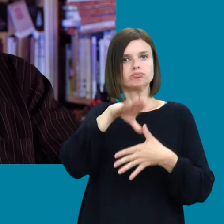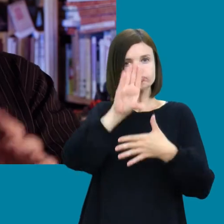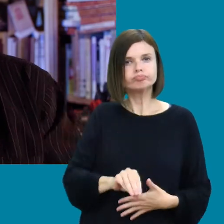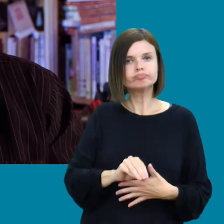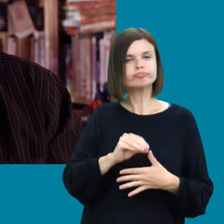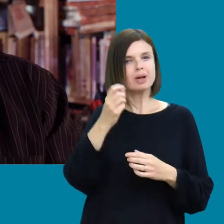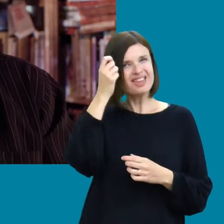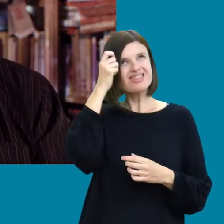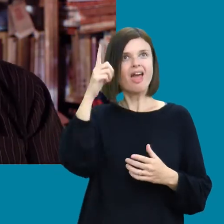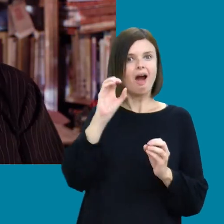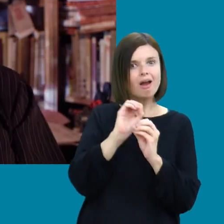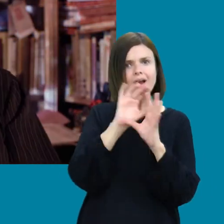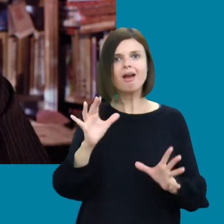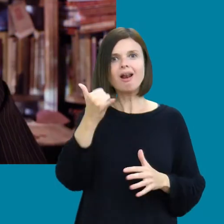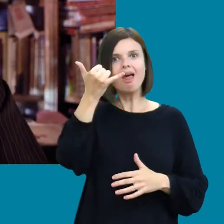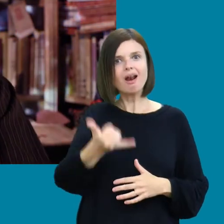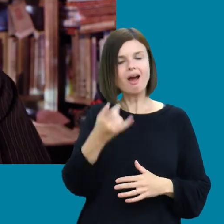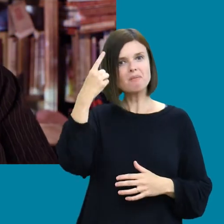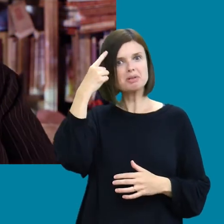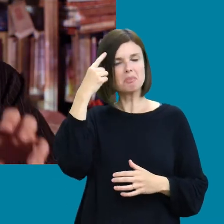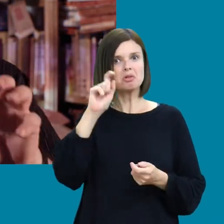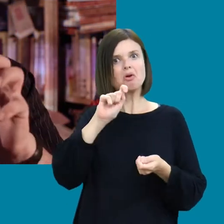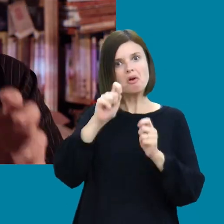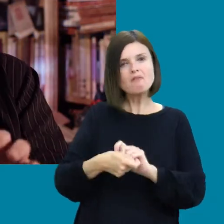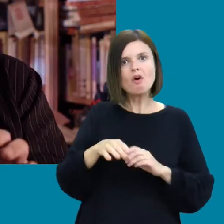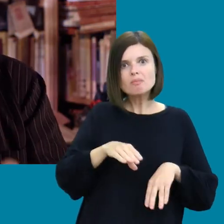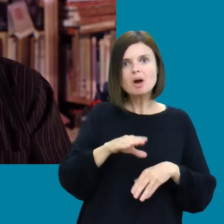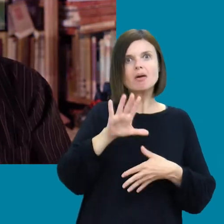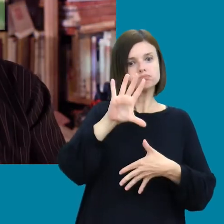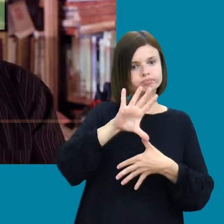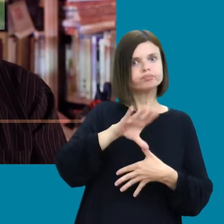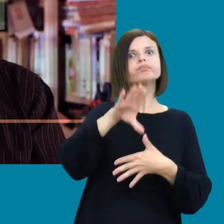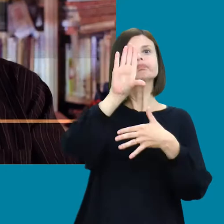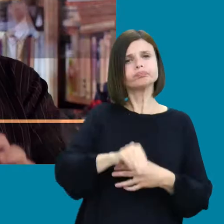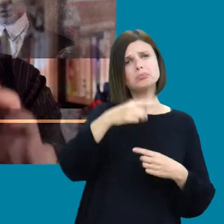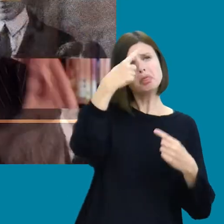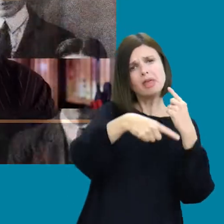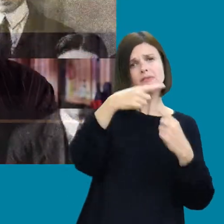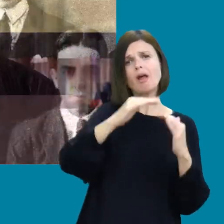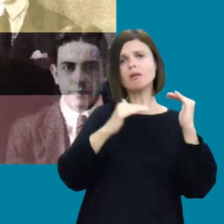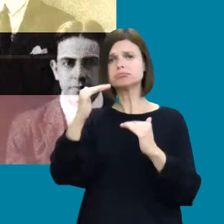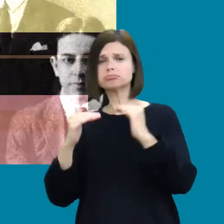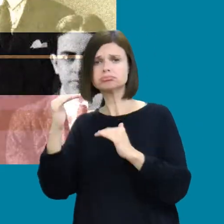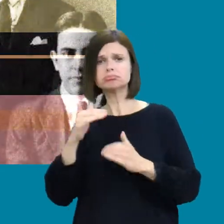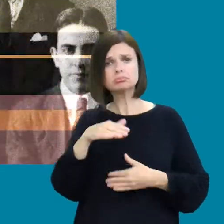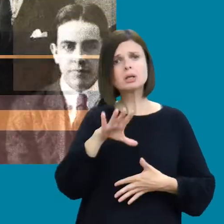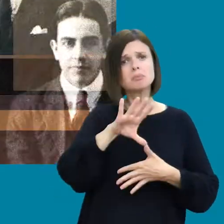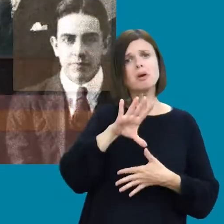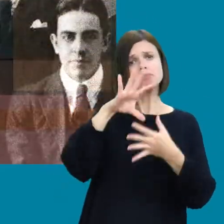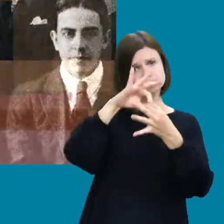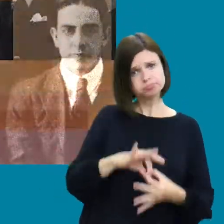y un pensamiento de la reforma que con entonaciones particulares se articula en todo el